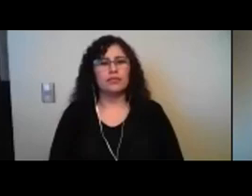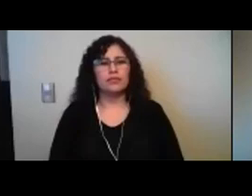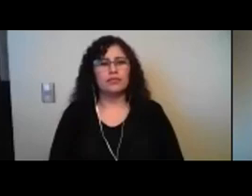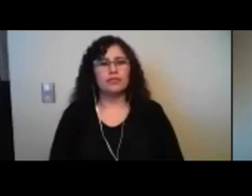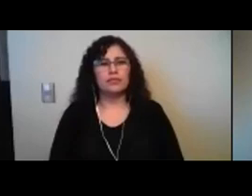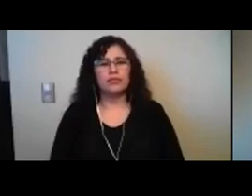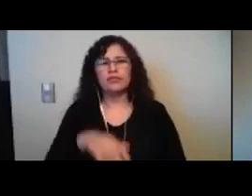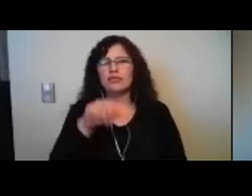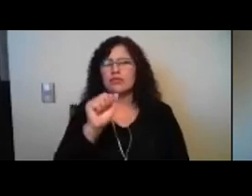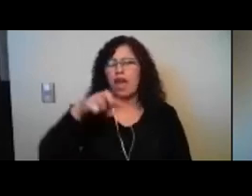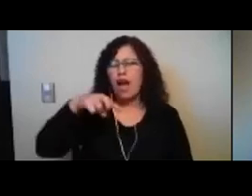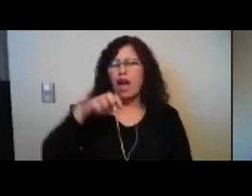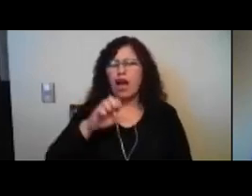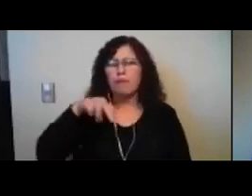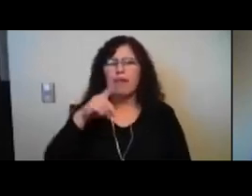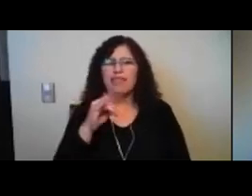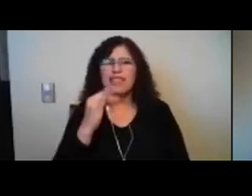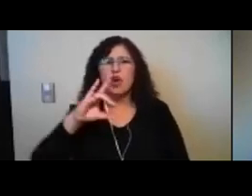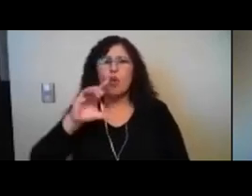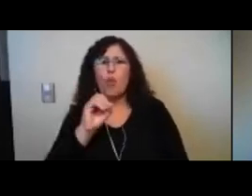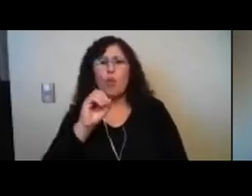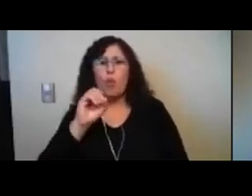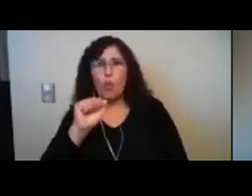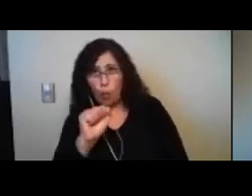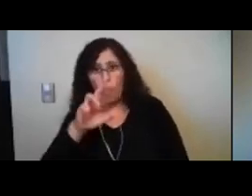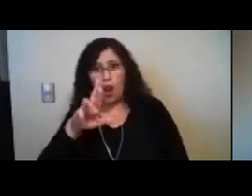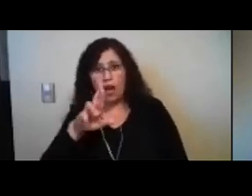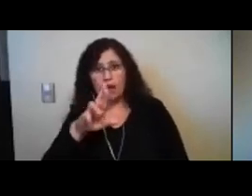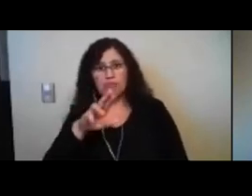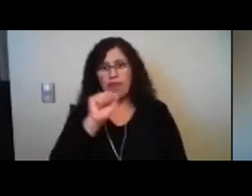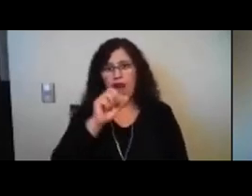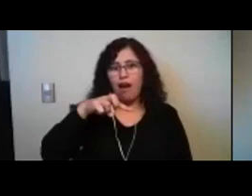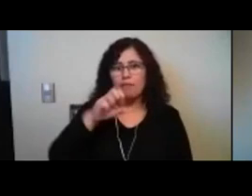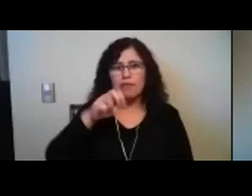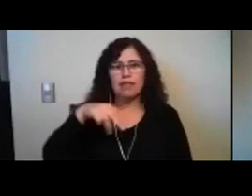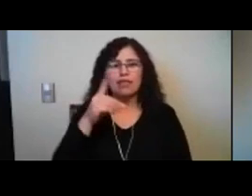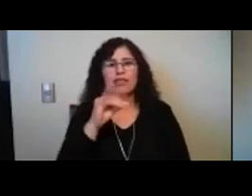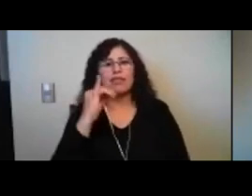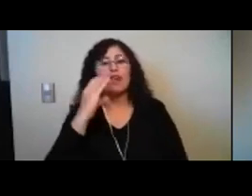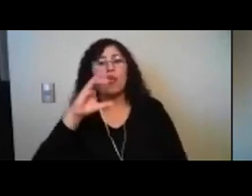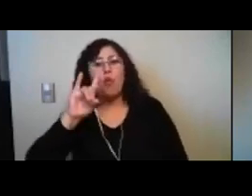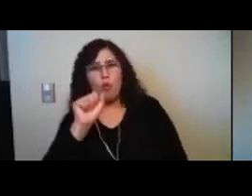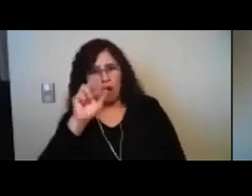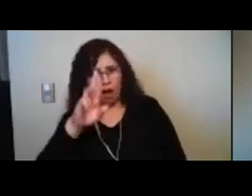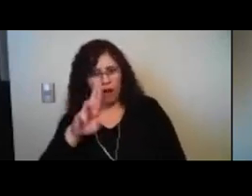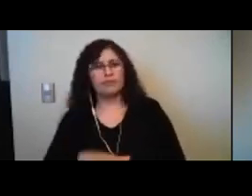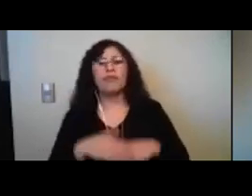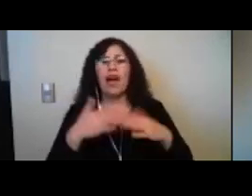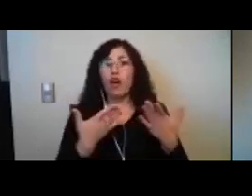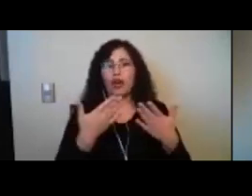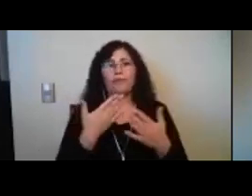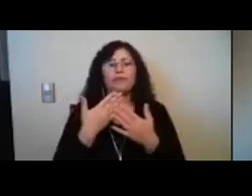apendicular, ¿ya? Voy a compartir pantalla con ustedes para dar paso a la presentación de hoy día. Cuando hablamos